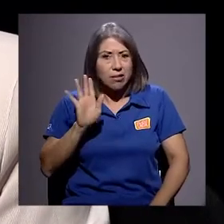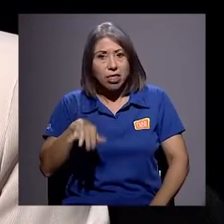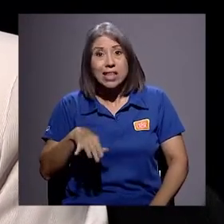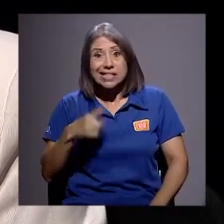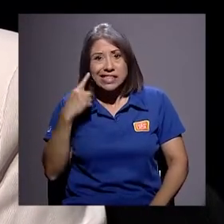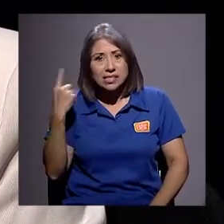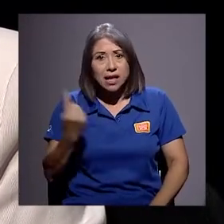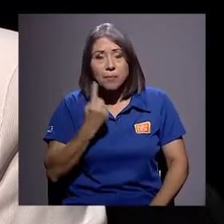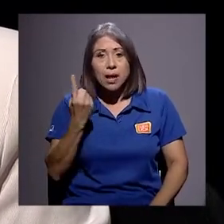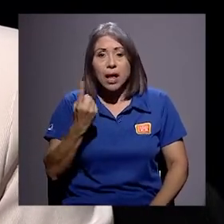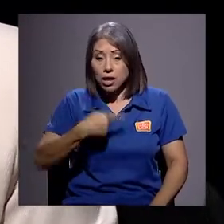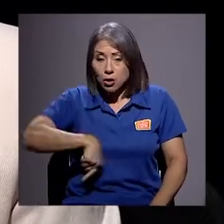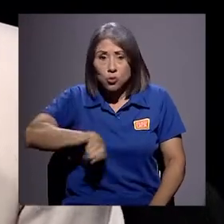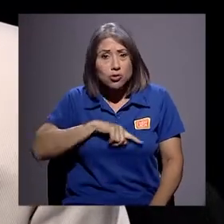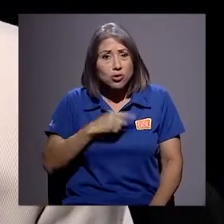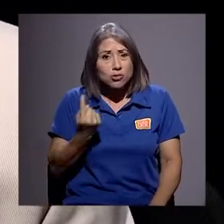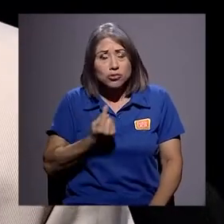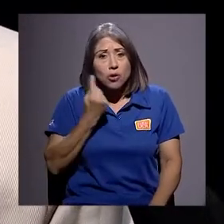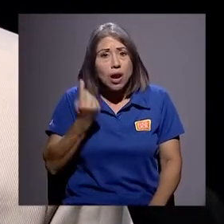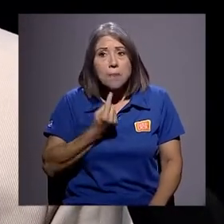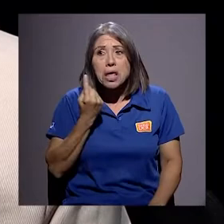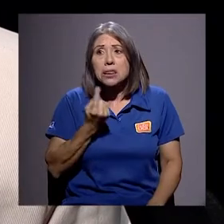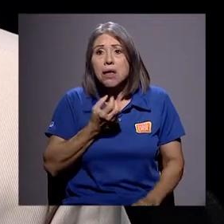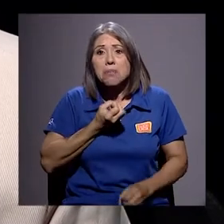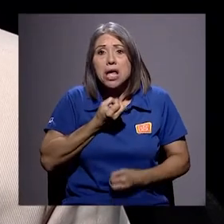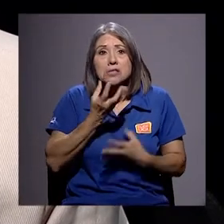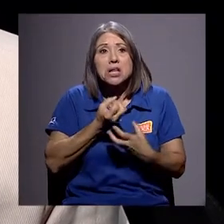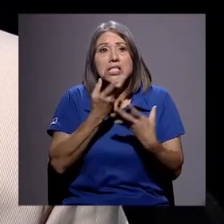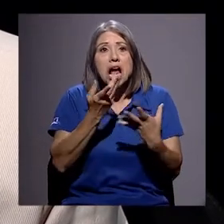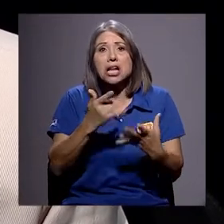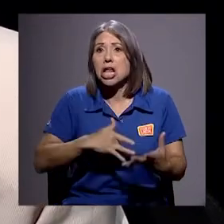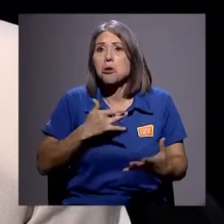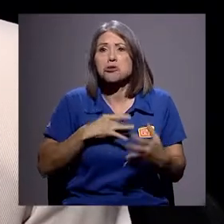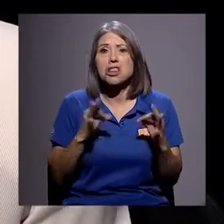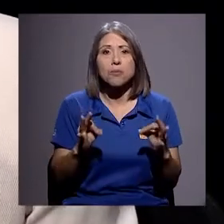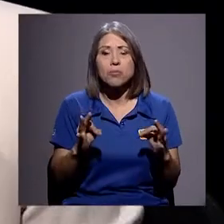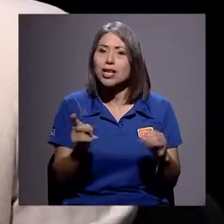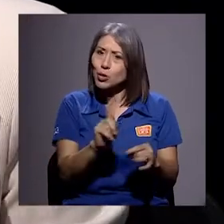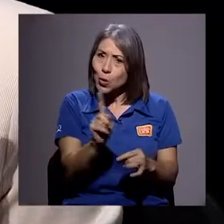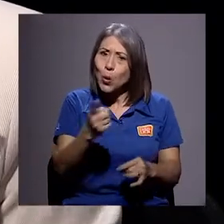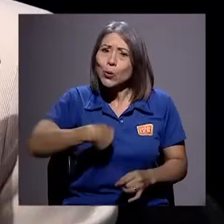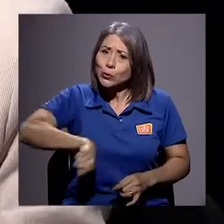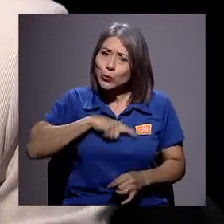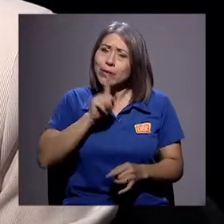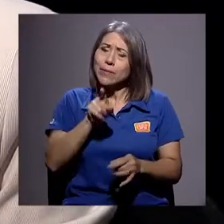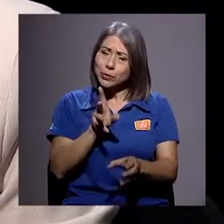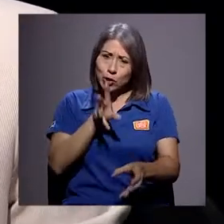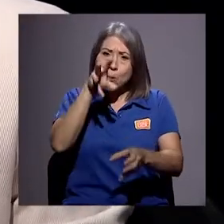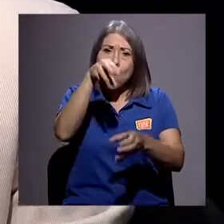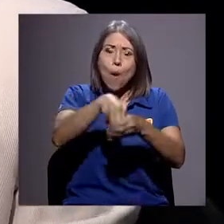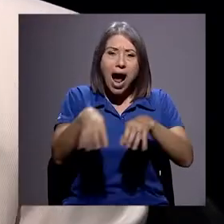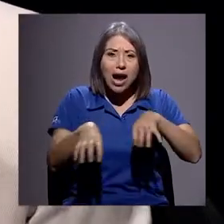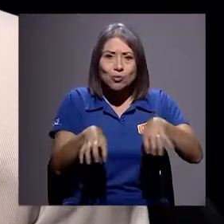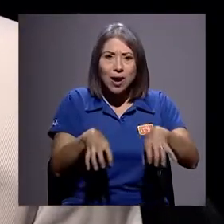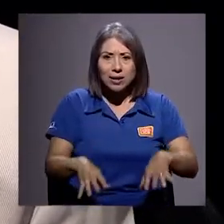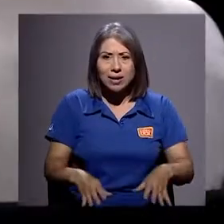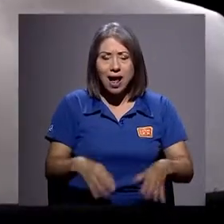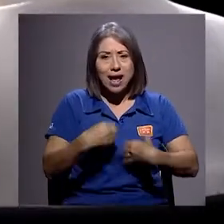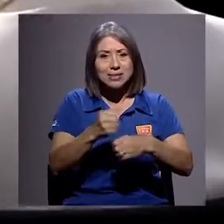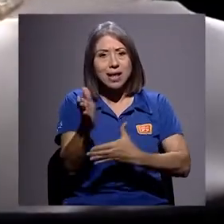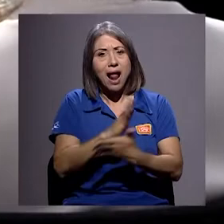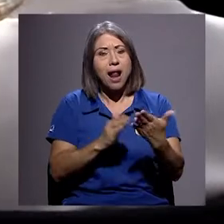más fuerza no nos quedemos sólo en expresar el descontento sino en involucrarnos en actuar